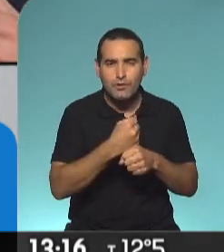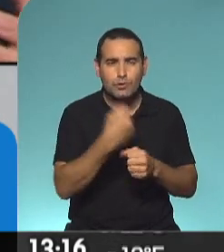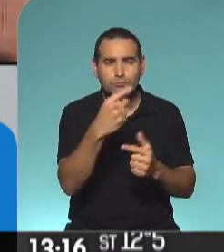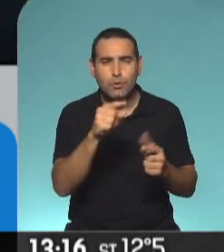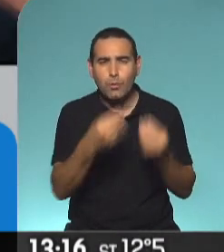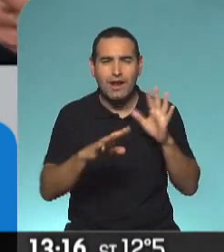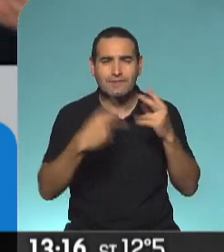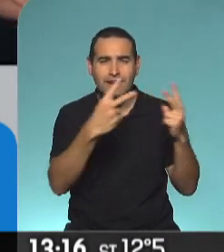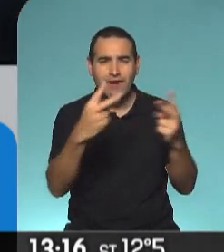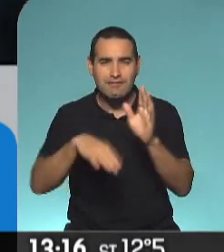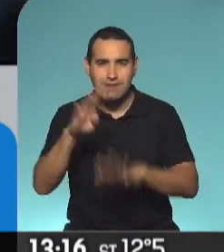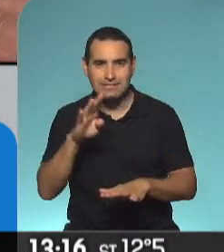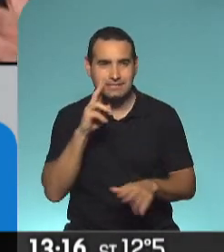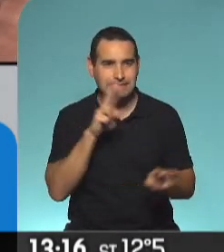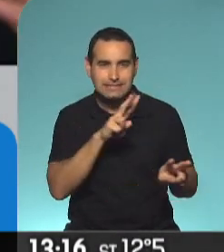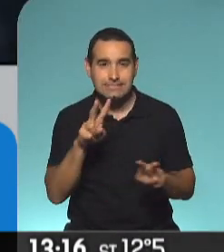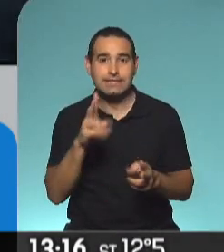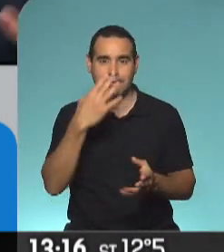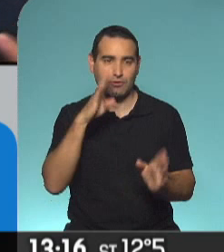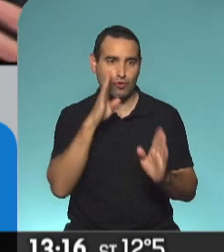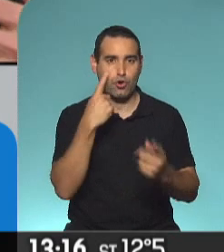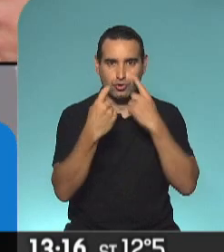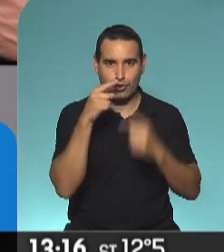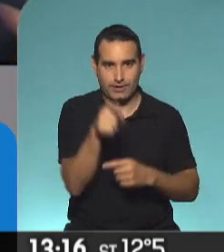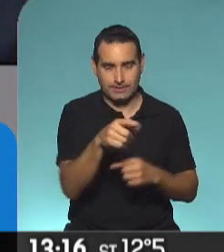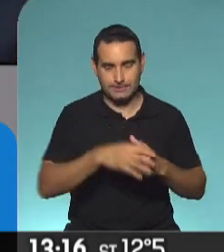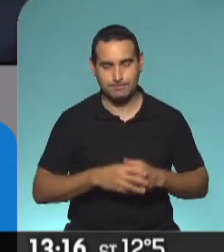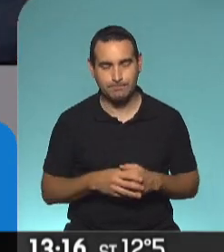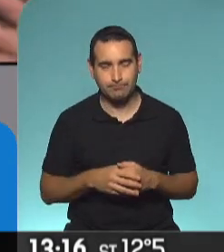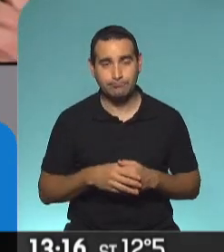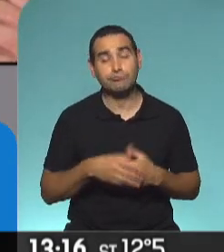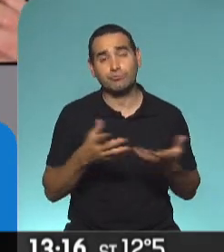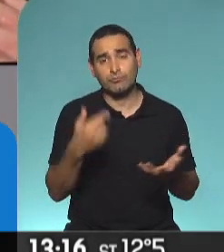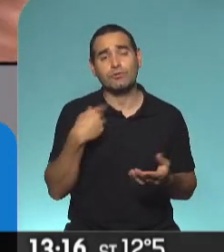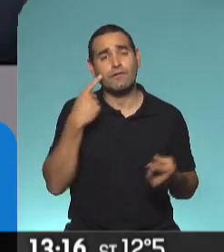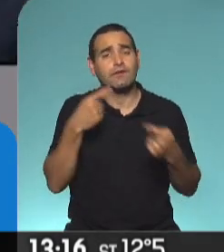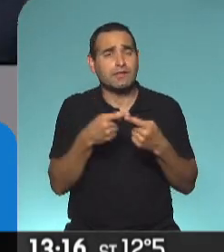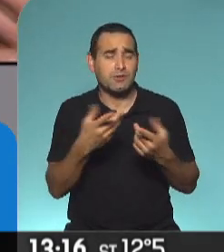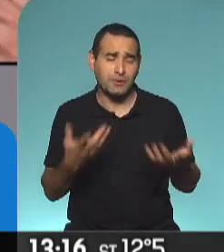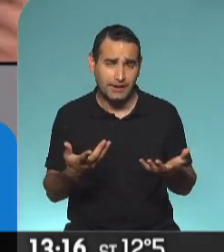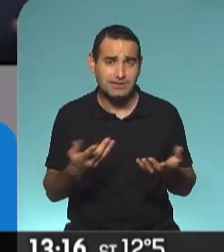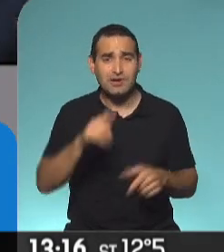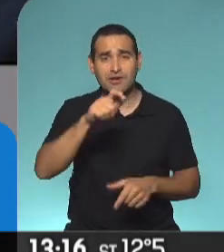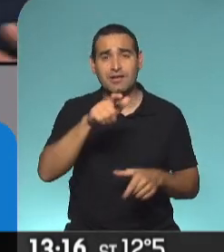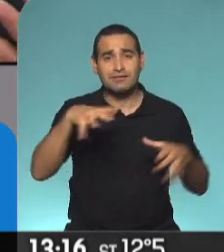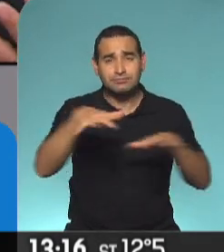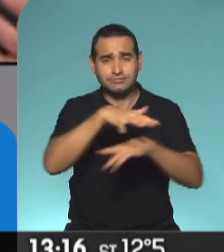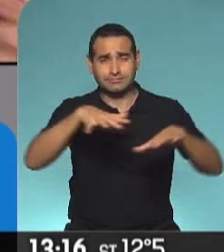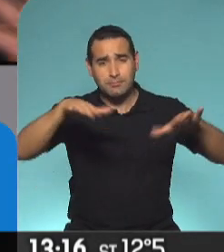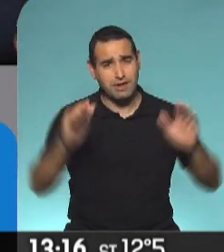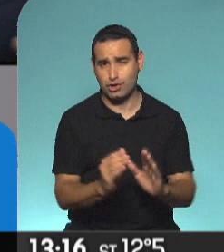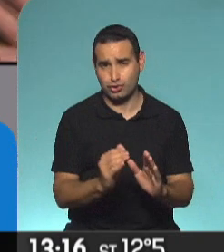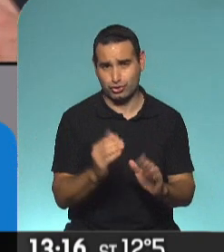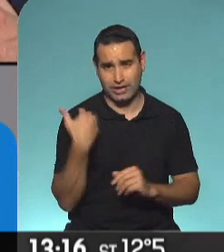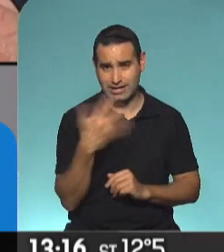cantidad de pasajeros y por lo tanto concentrar el control así naturalmente que lo que pretendemos es que se baje el tránsito de personas en general